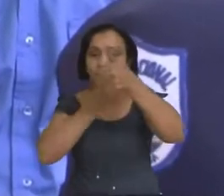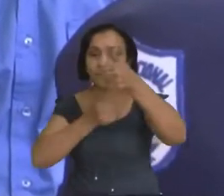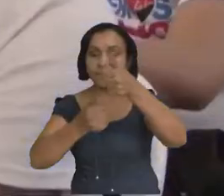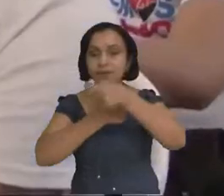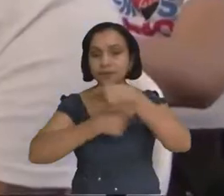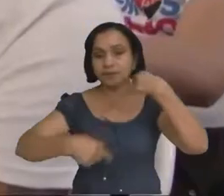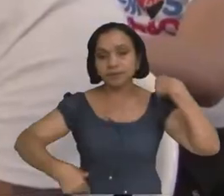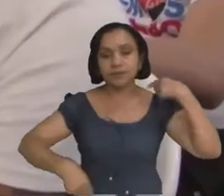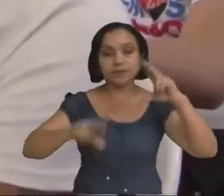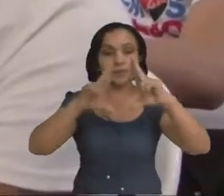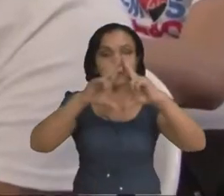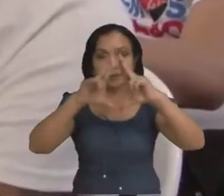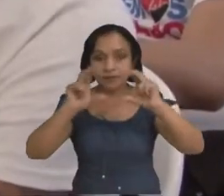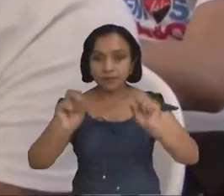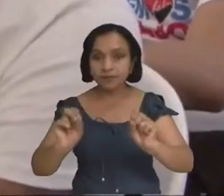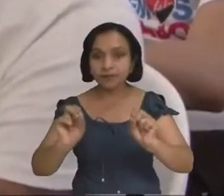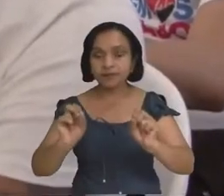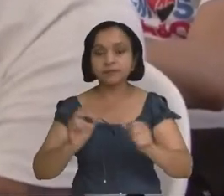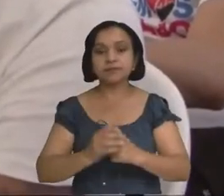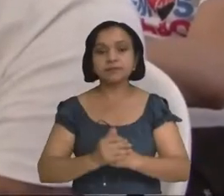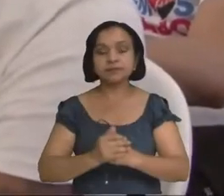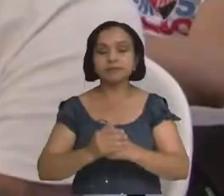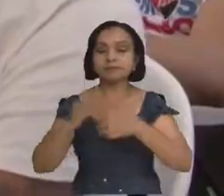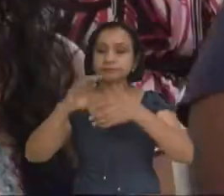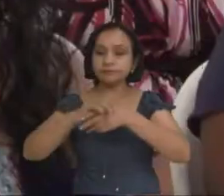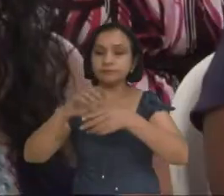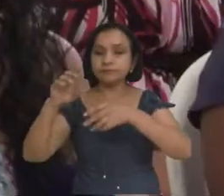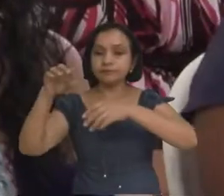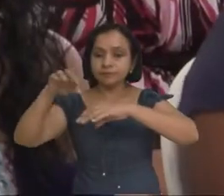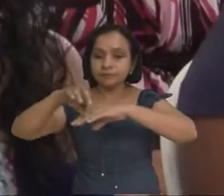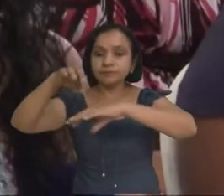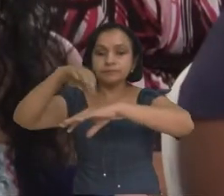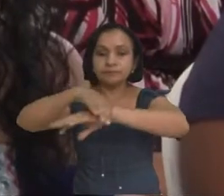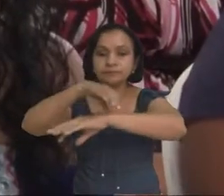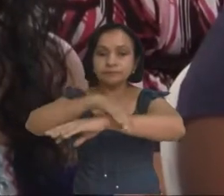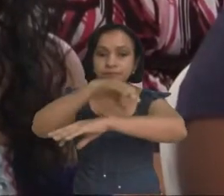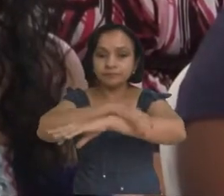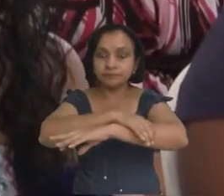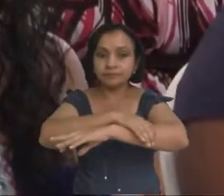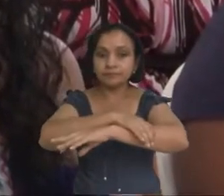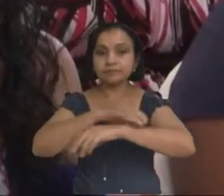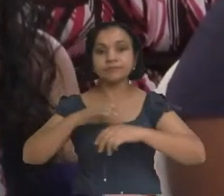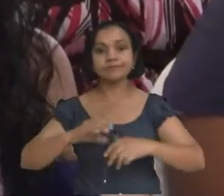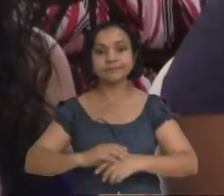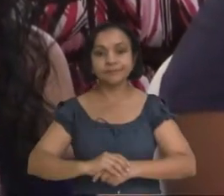de la República de Nicaragua, compañera Rosario Murillo Zambrana,